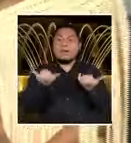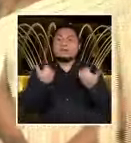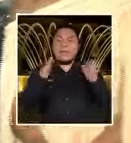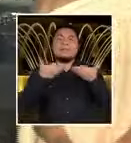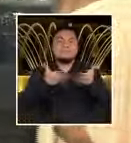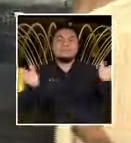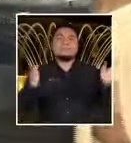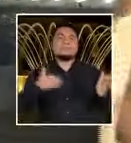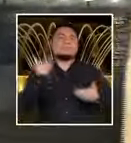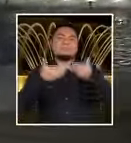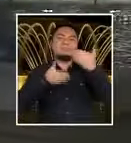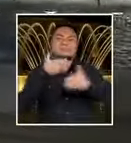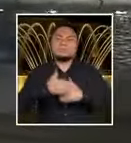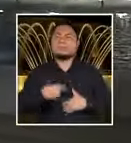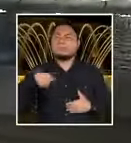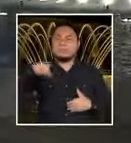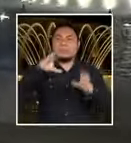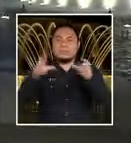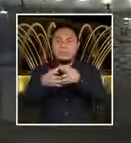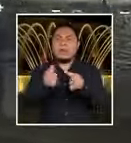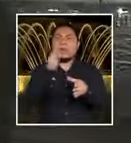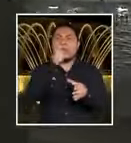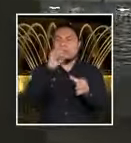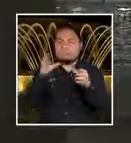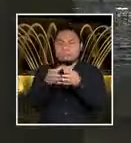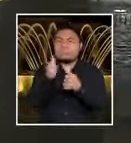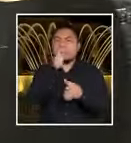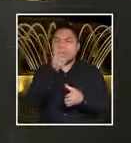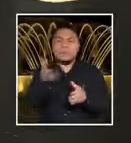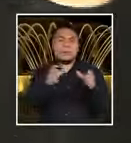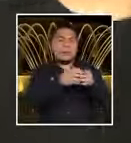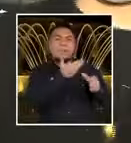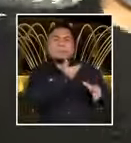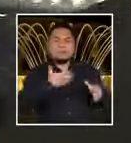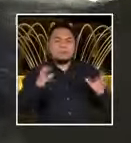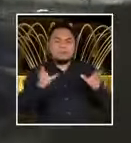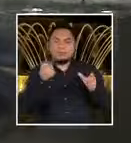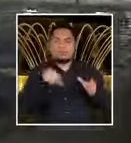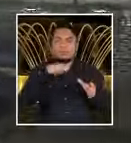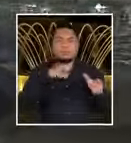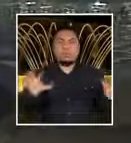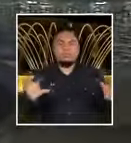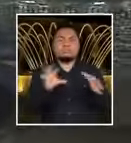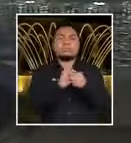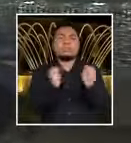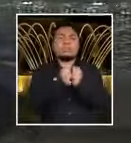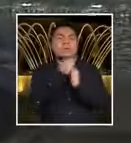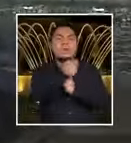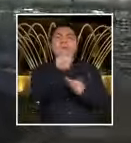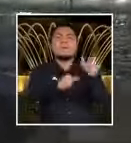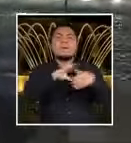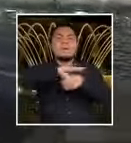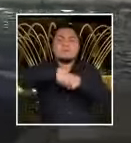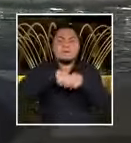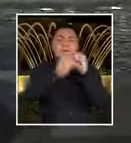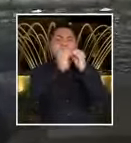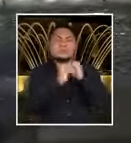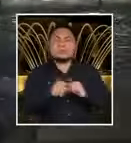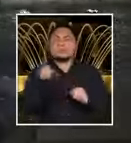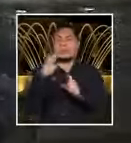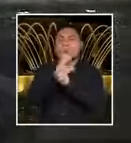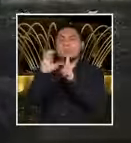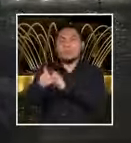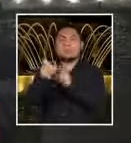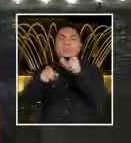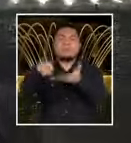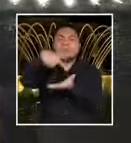aquí, sector público, sector privado, todos de la mano, con nuestros artesanos, con nuestros guías, con nuestras agencias